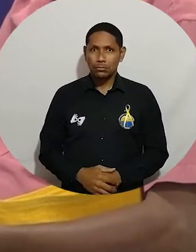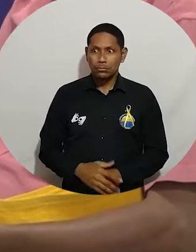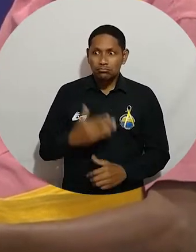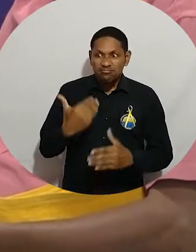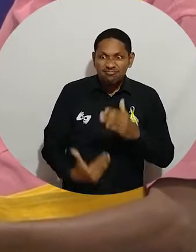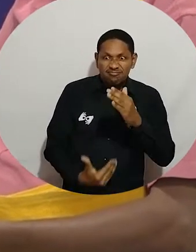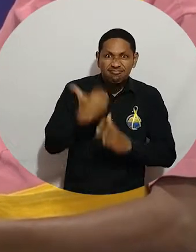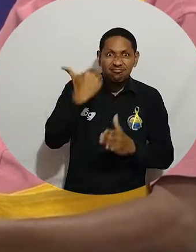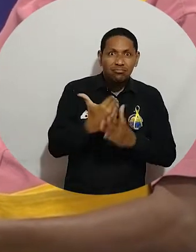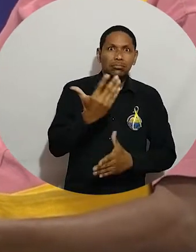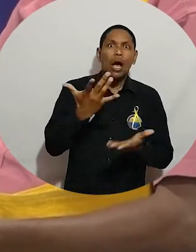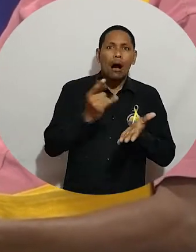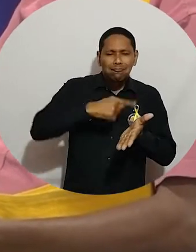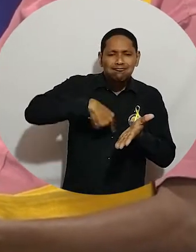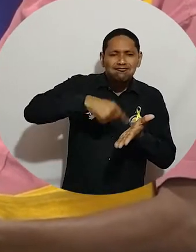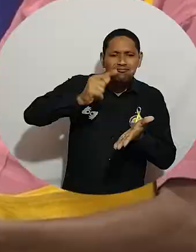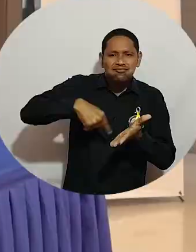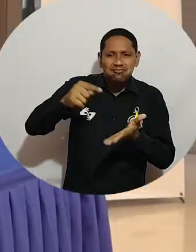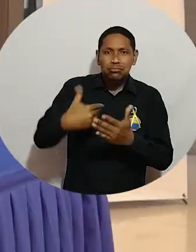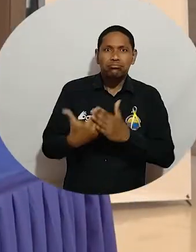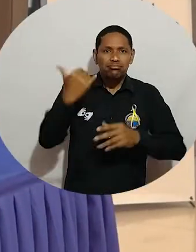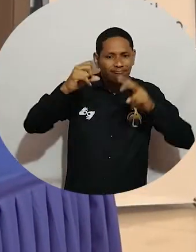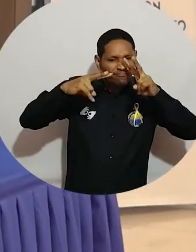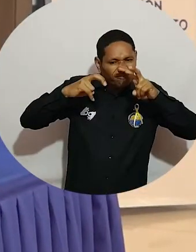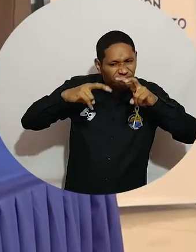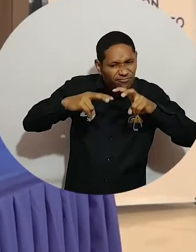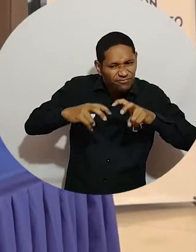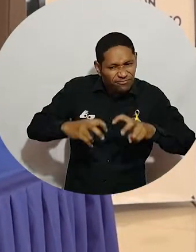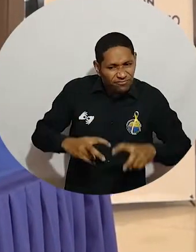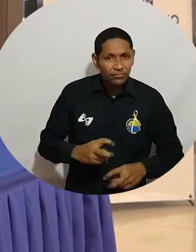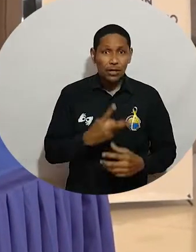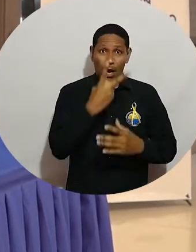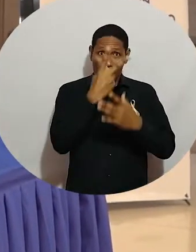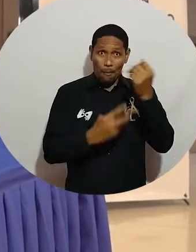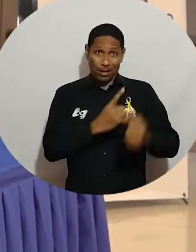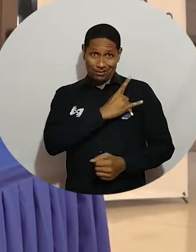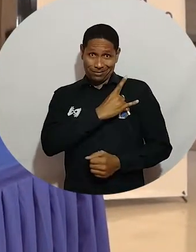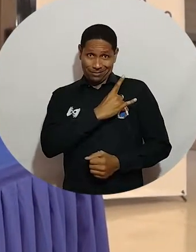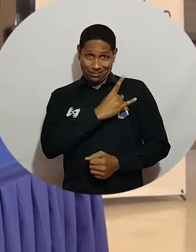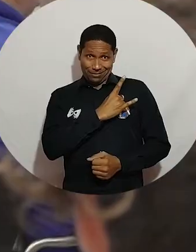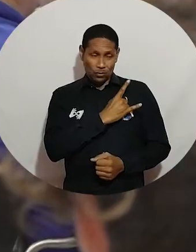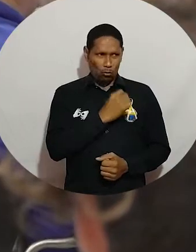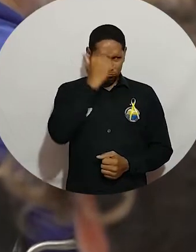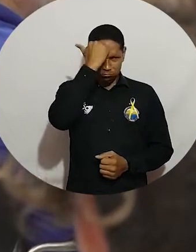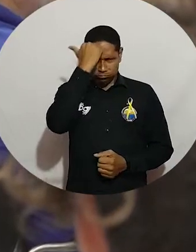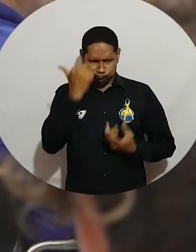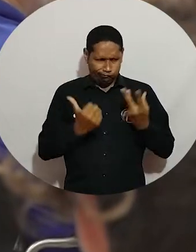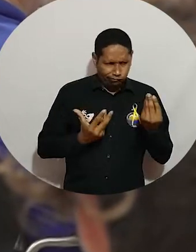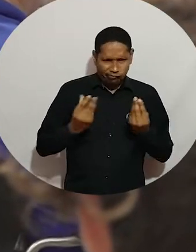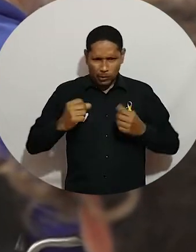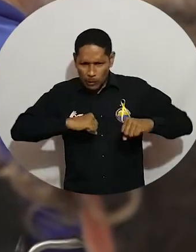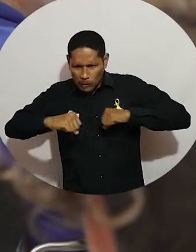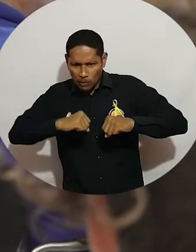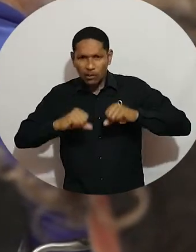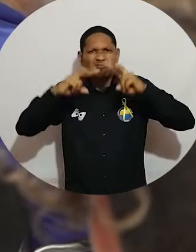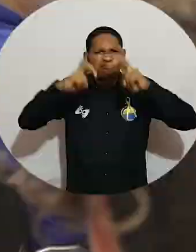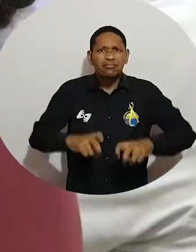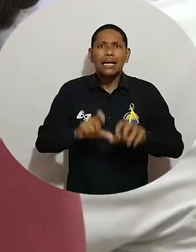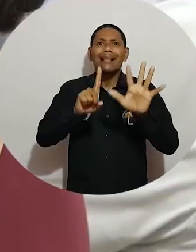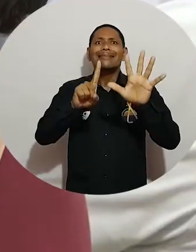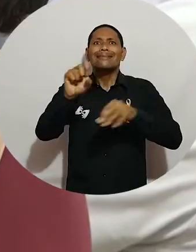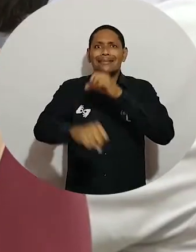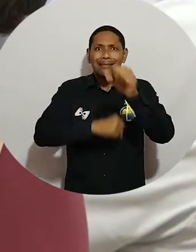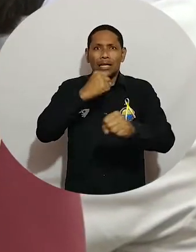Esta iniciativa tuvo luz verde con la firma del inicio de la investigación que ejecutarán ambas universidades con el liderazgo de sus docentes y que